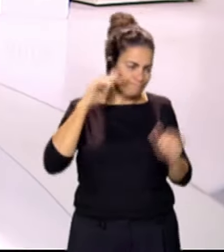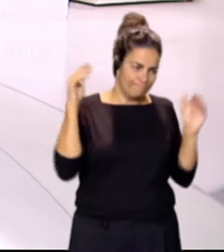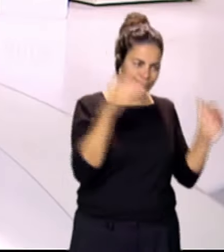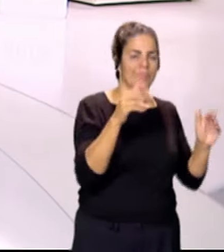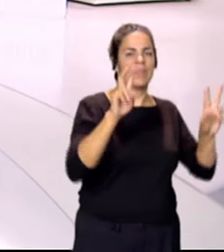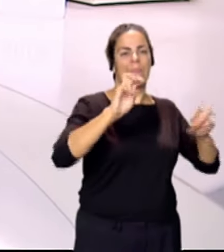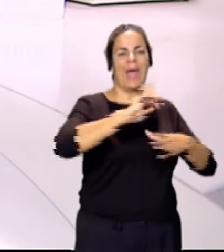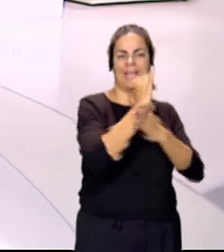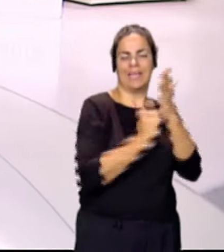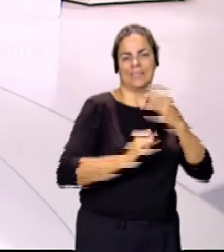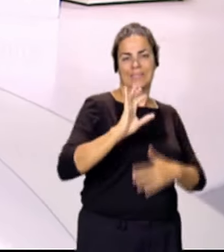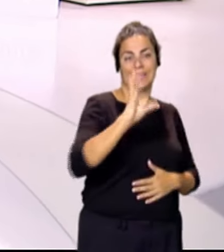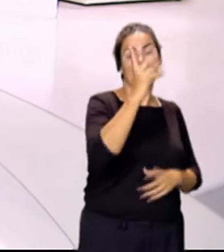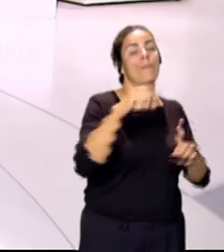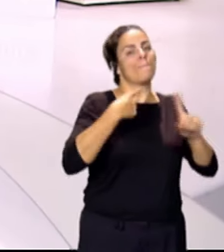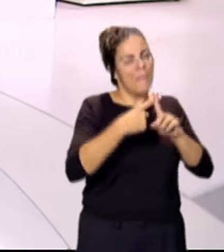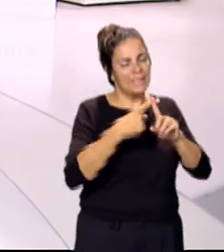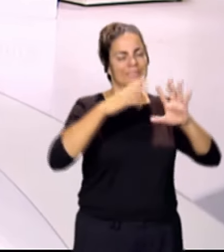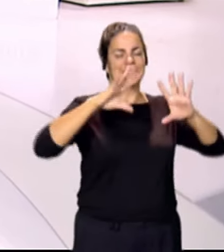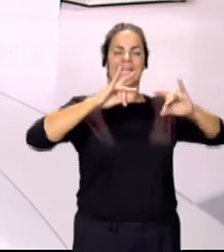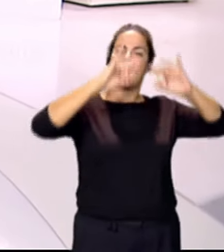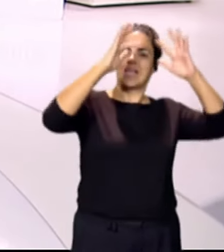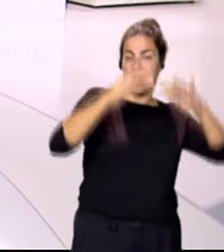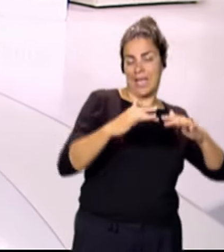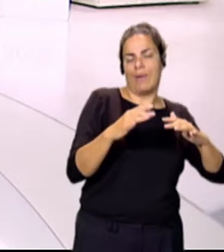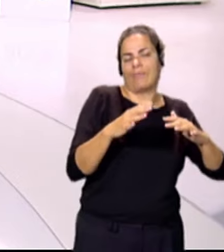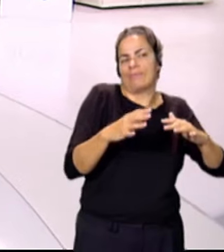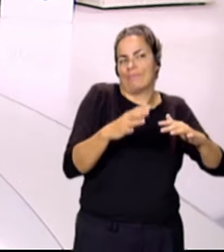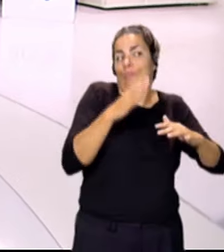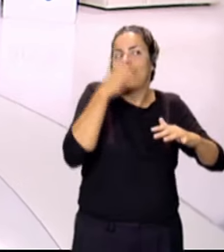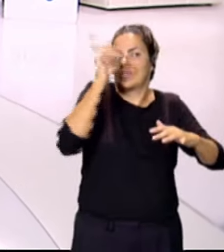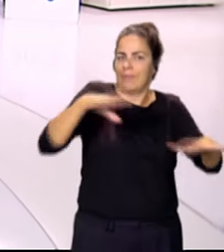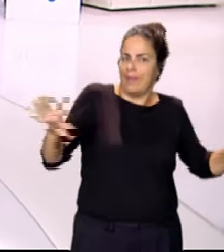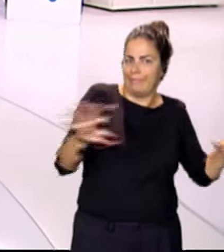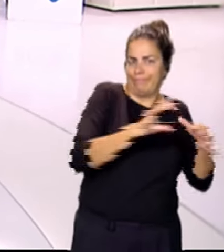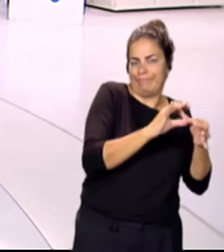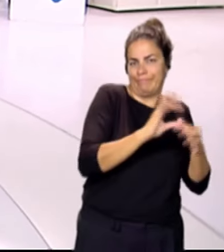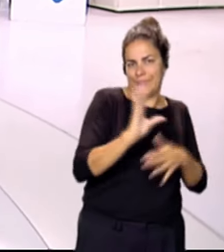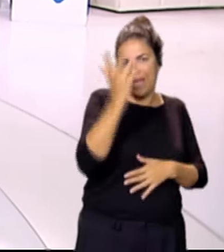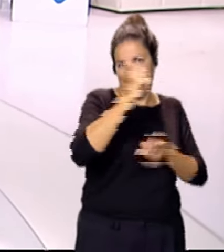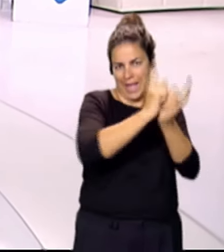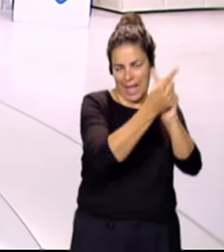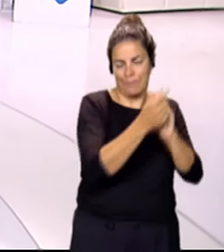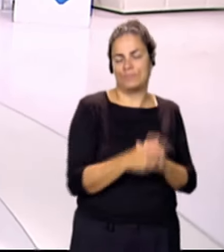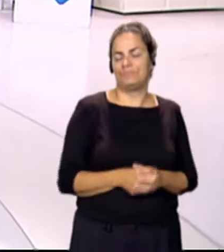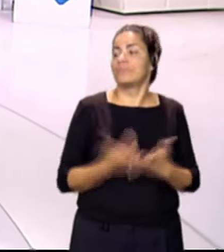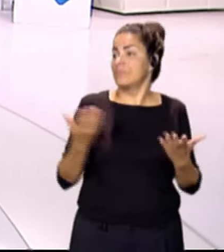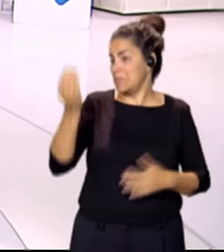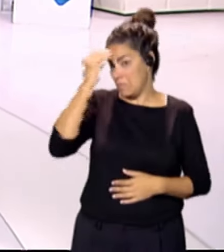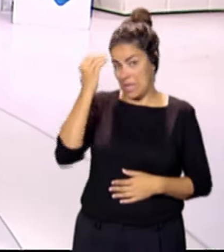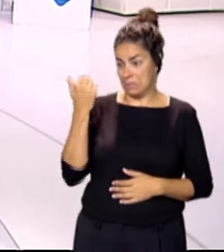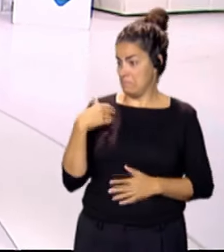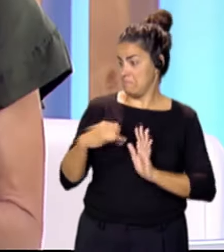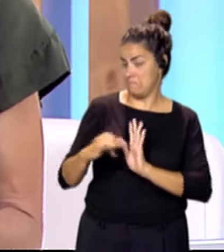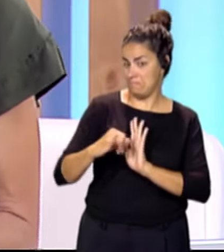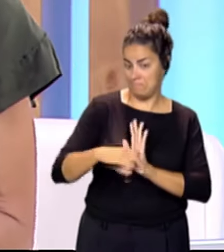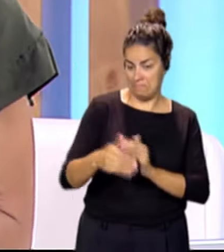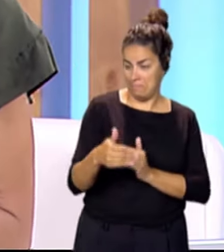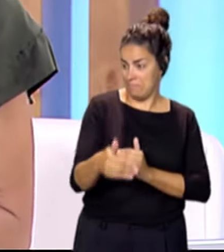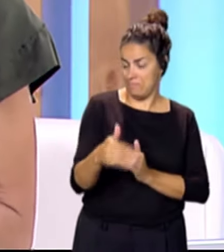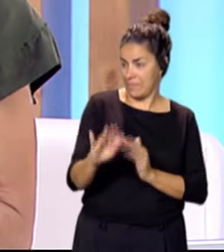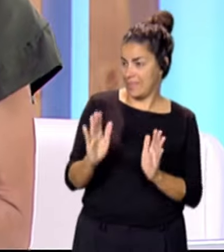también pues la calima que también se se retroalimenta tiene algo que ver con el cambio climático claro y quizás lo más inmediato ese libro para que queda